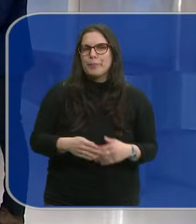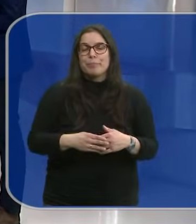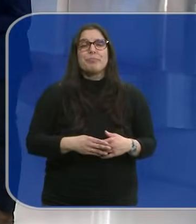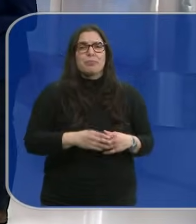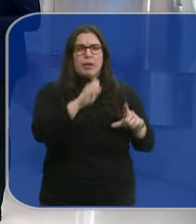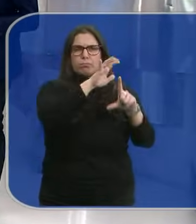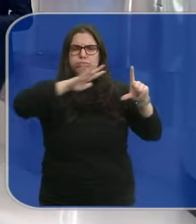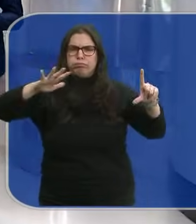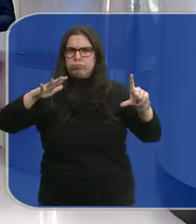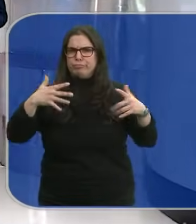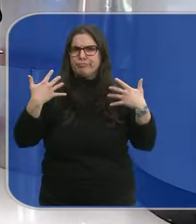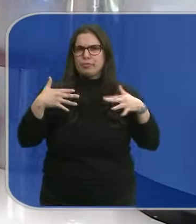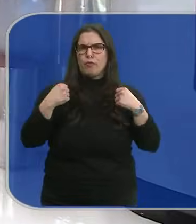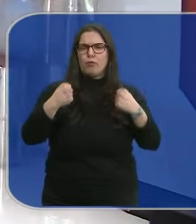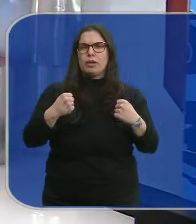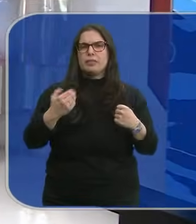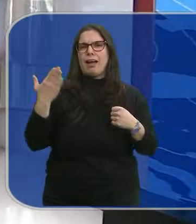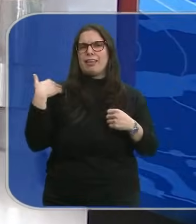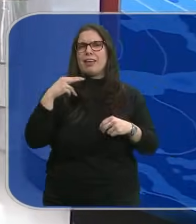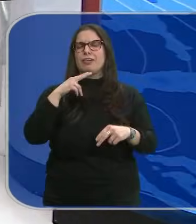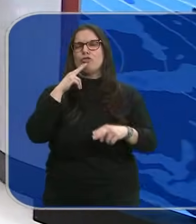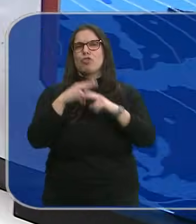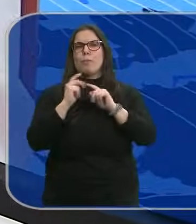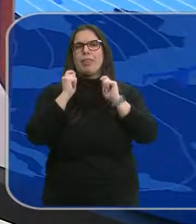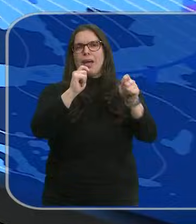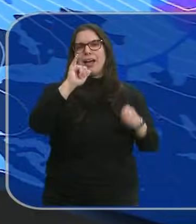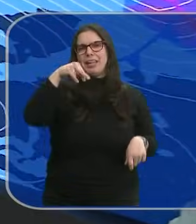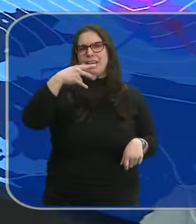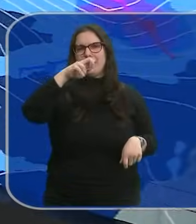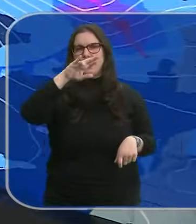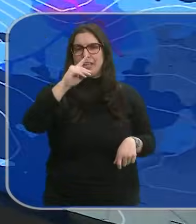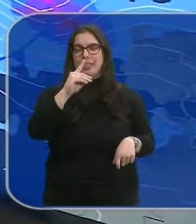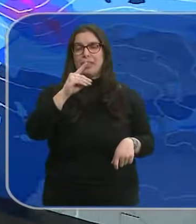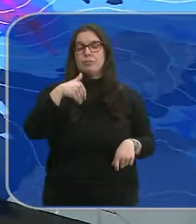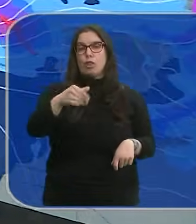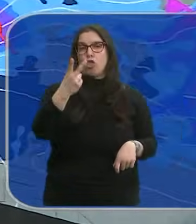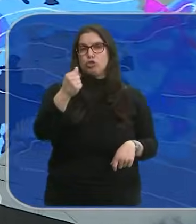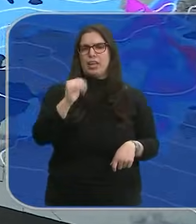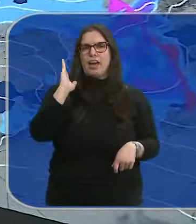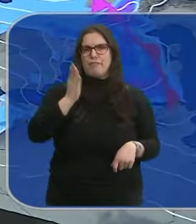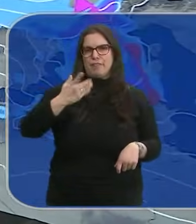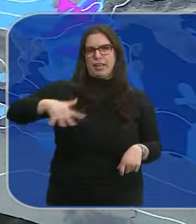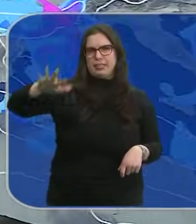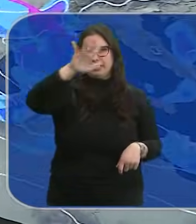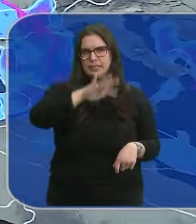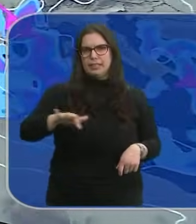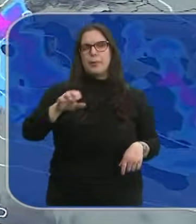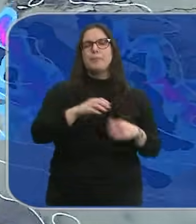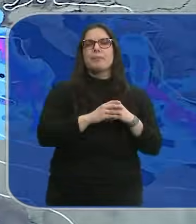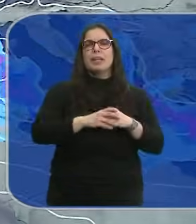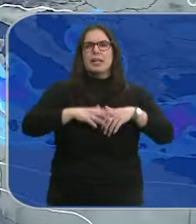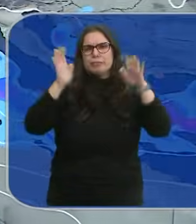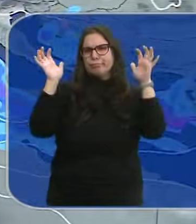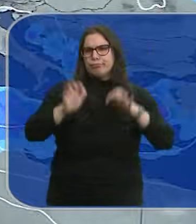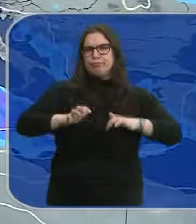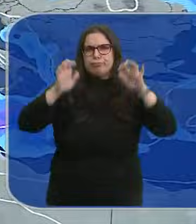alto impacto, Antonio, su nombre es Ingrid, la nombró ayer el Servicio Meteorológico Portugués y nos va a afectar durante las próximas 48 horas con ese temporal de importantes